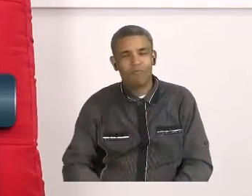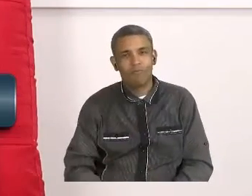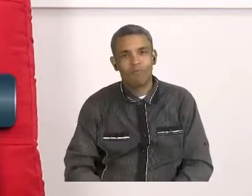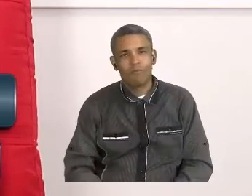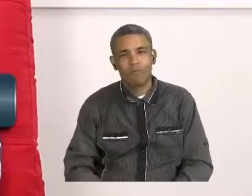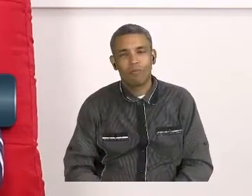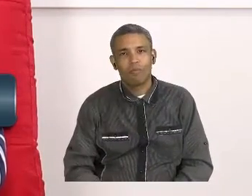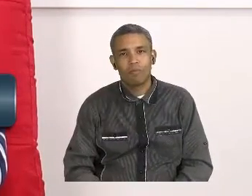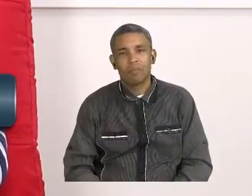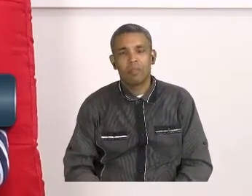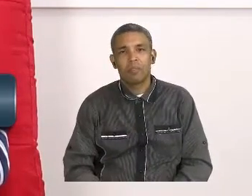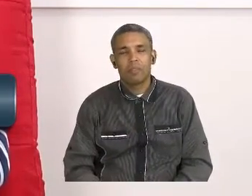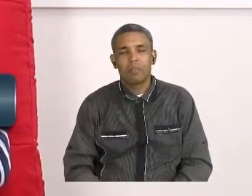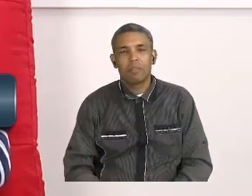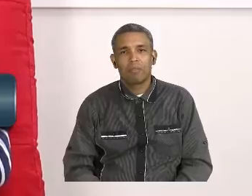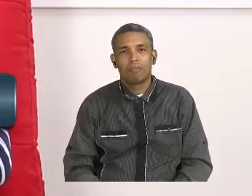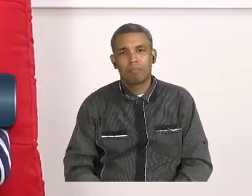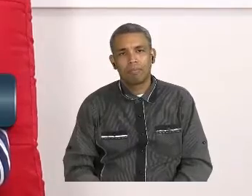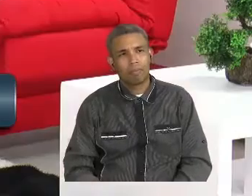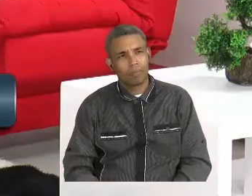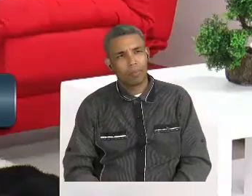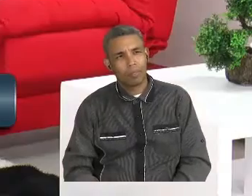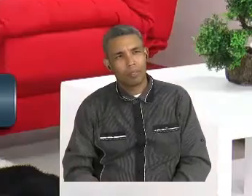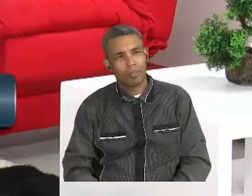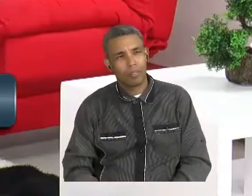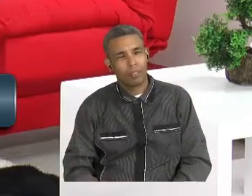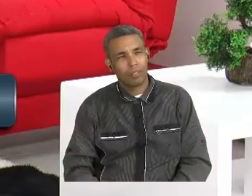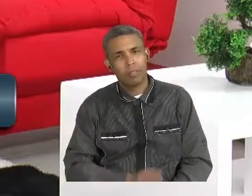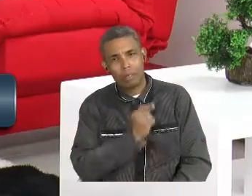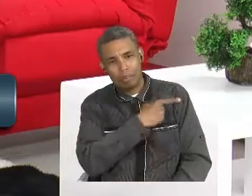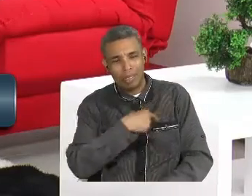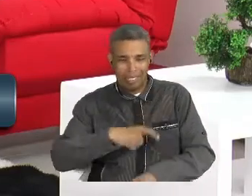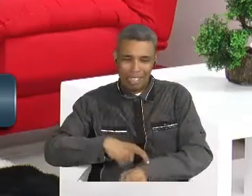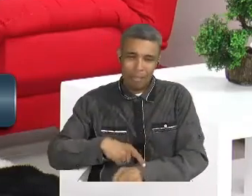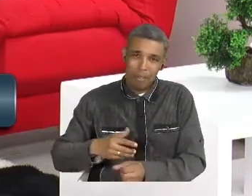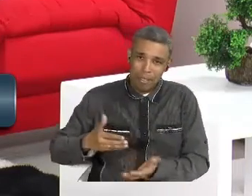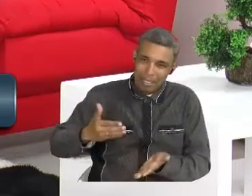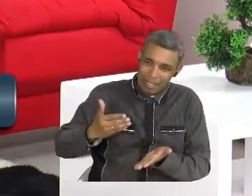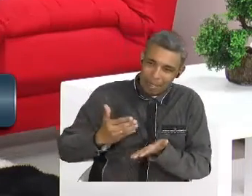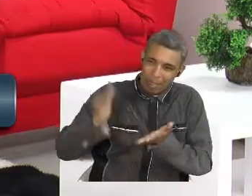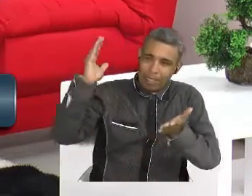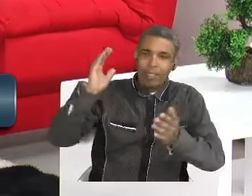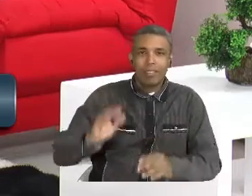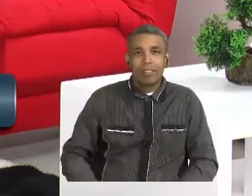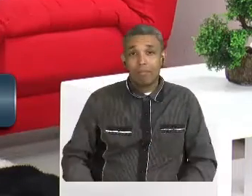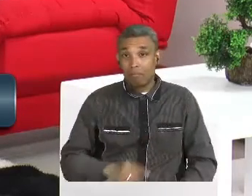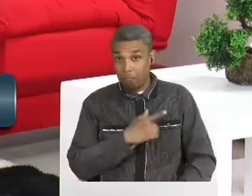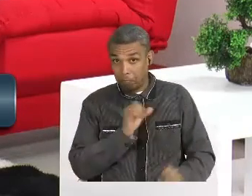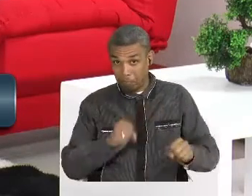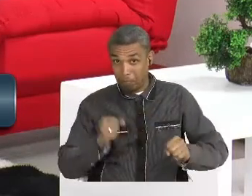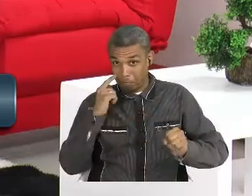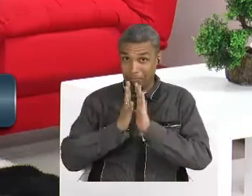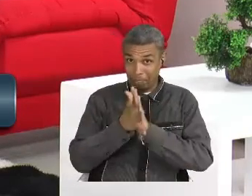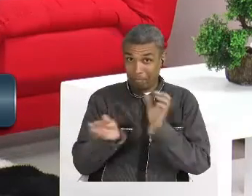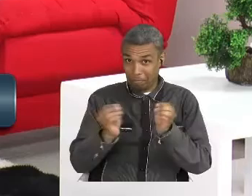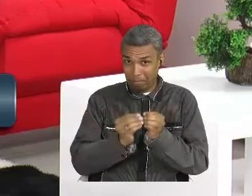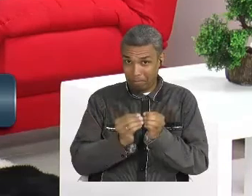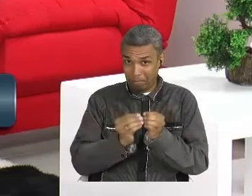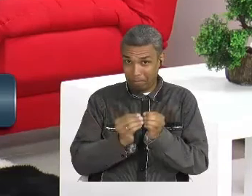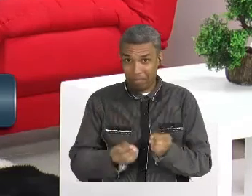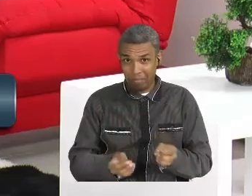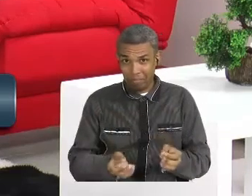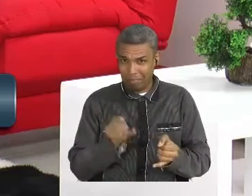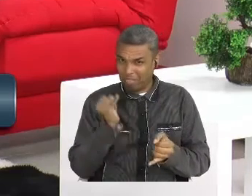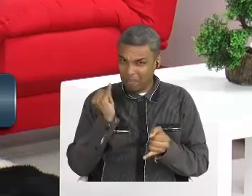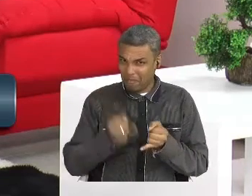Bueno, y continuamos con el tema del día. Oscar, es corto el tiempo en nuestro programa, pero las cámaras están ahí. Dirígete a los televidentes y haz